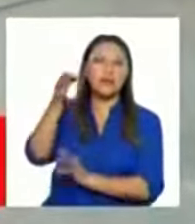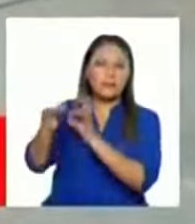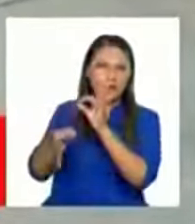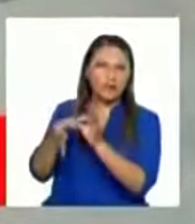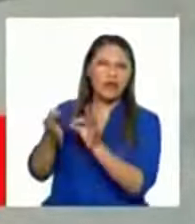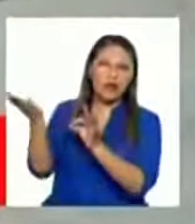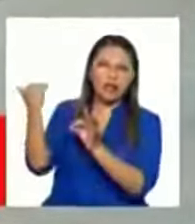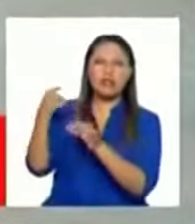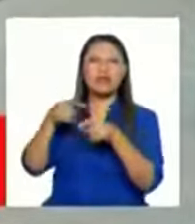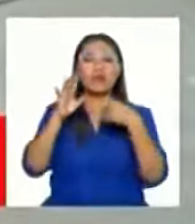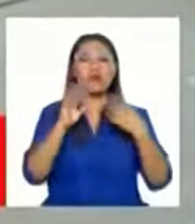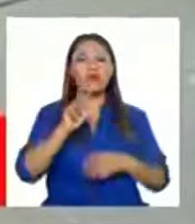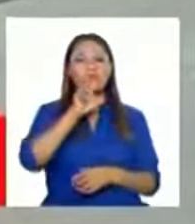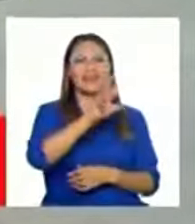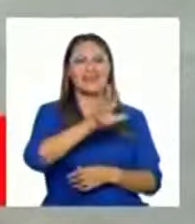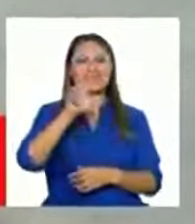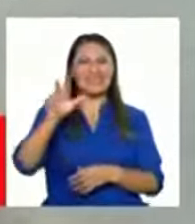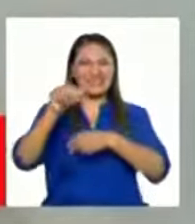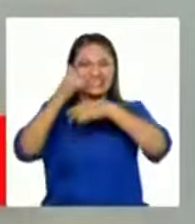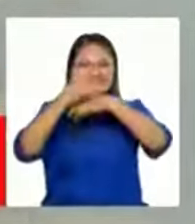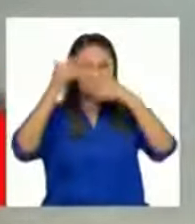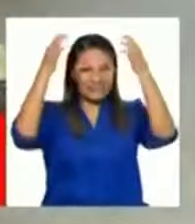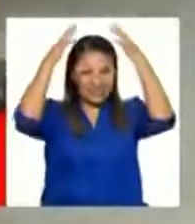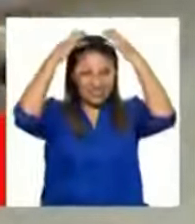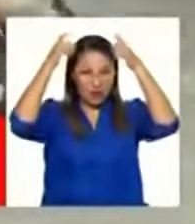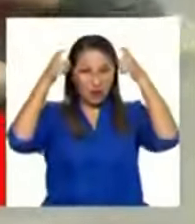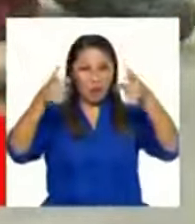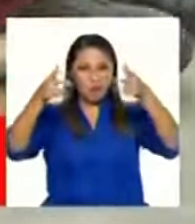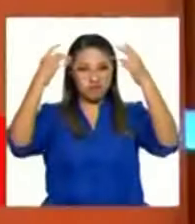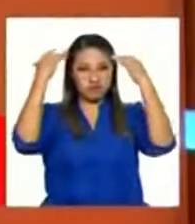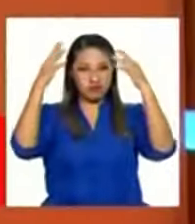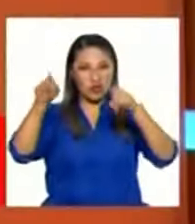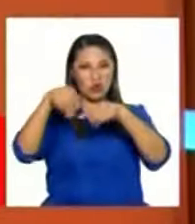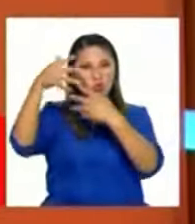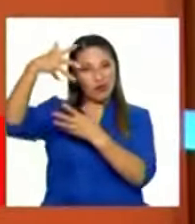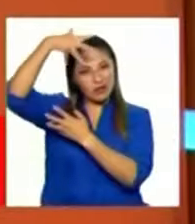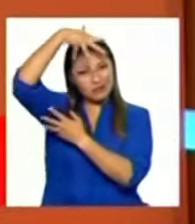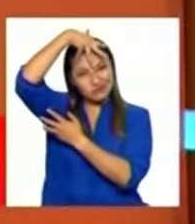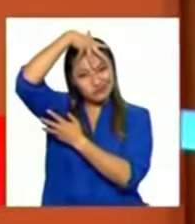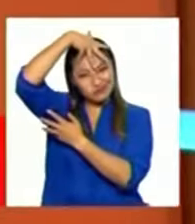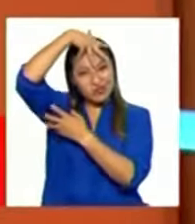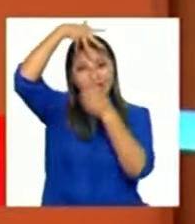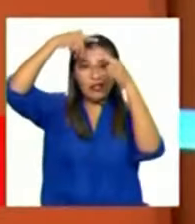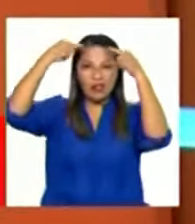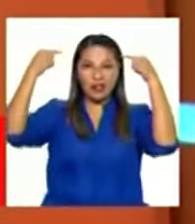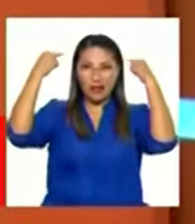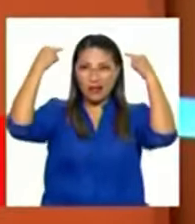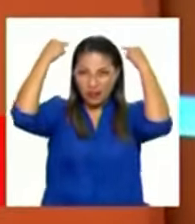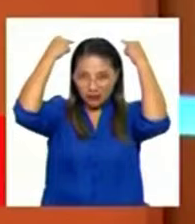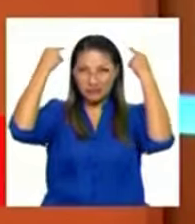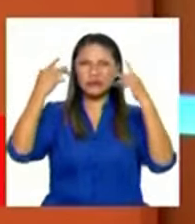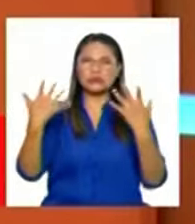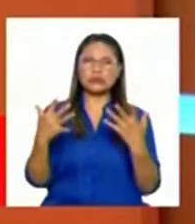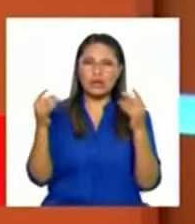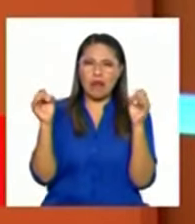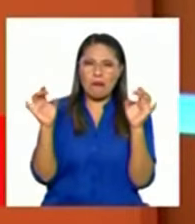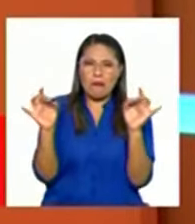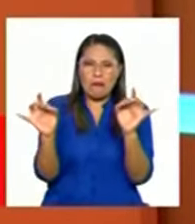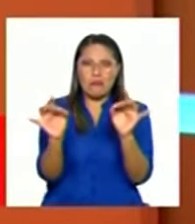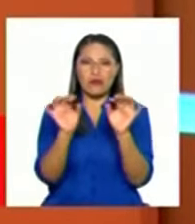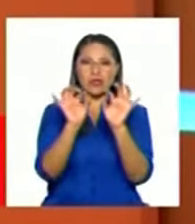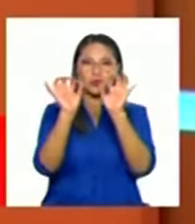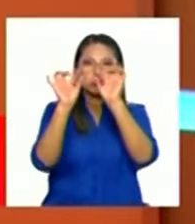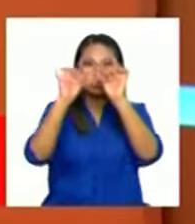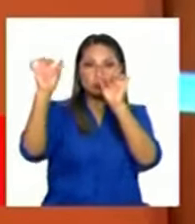registraron 33 heridas en la cabeza de Jesús por la corona de espinas. Y la corona de espinas no era como